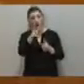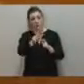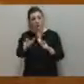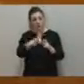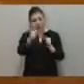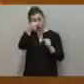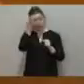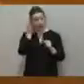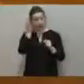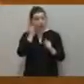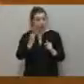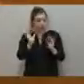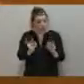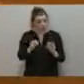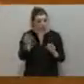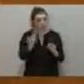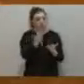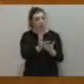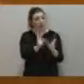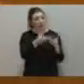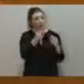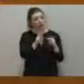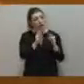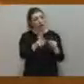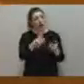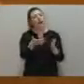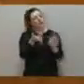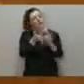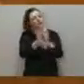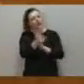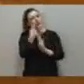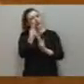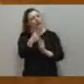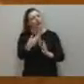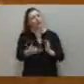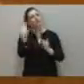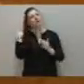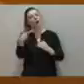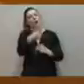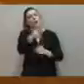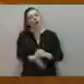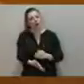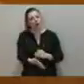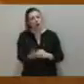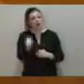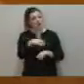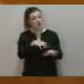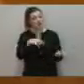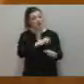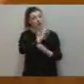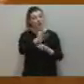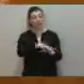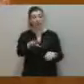asturianas, pidan a su partido explicaciones por los recortes del pasado, gobernando en mayoría, que podían hacer y